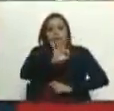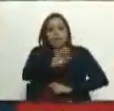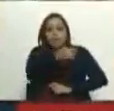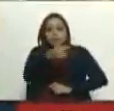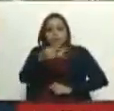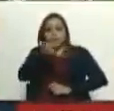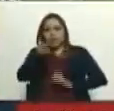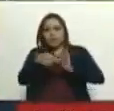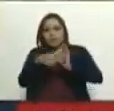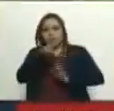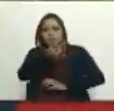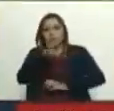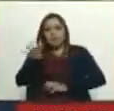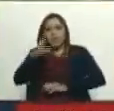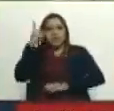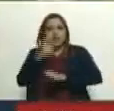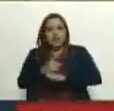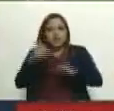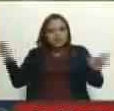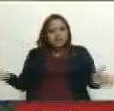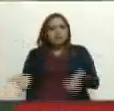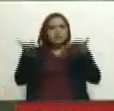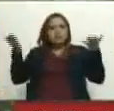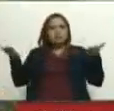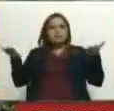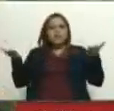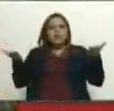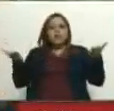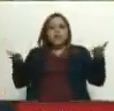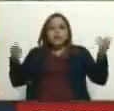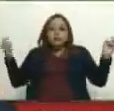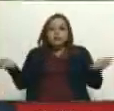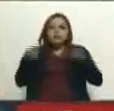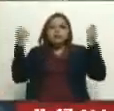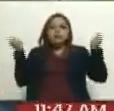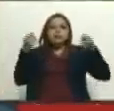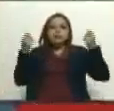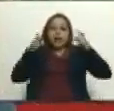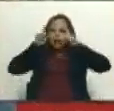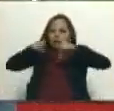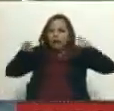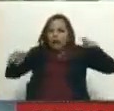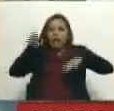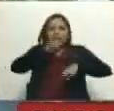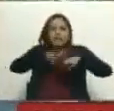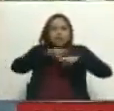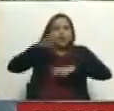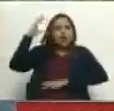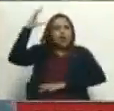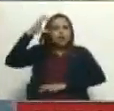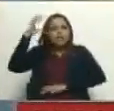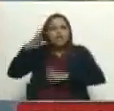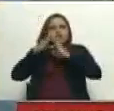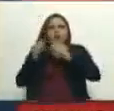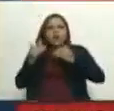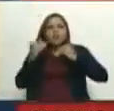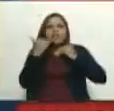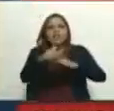2023-2024, bueno, debemos ir a una campaña masiva de concientización en todos los niveles